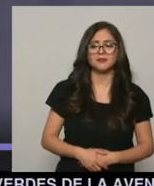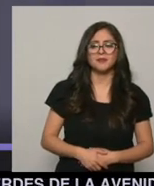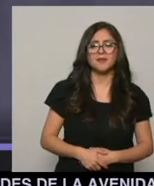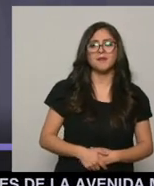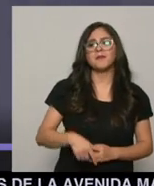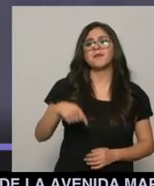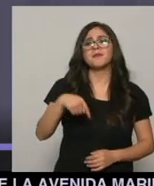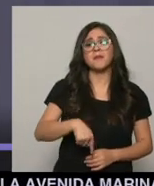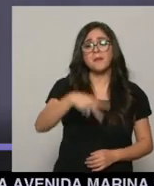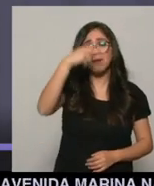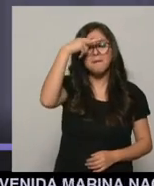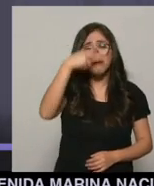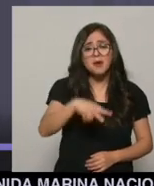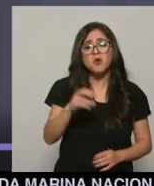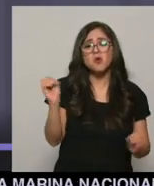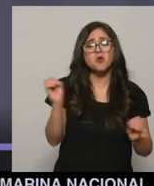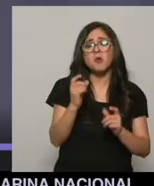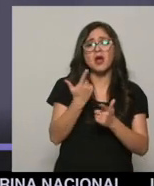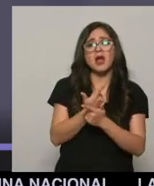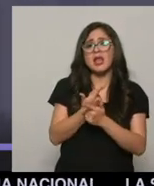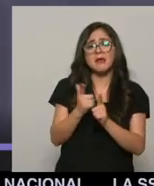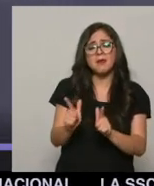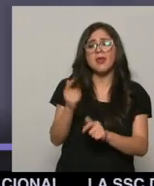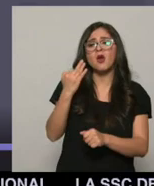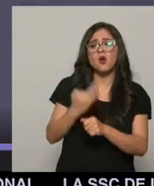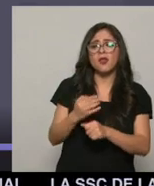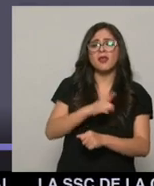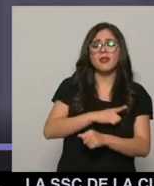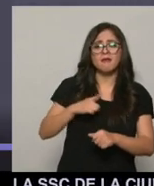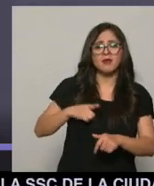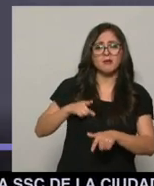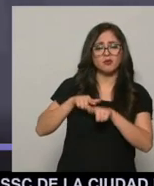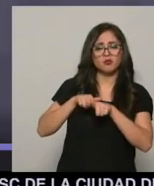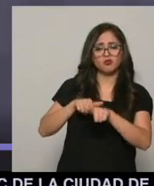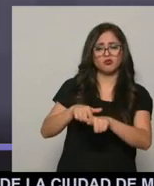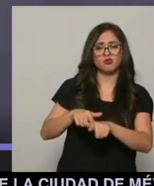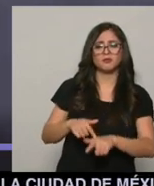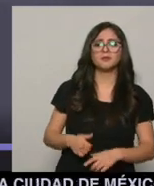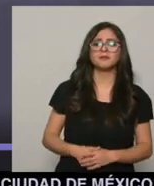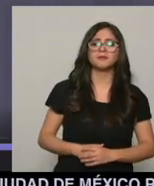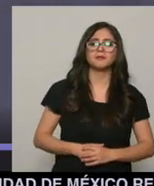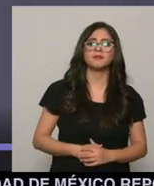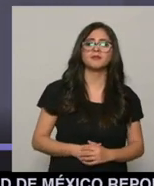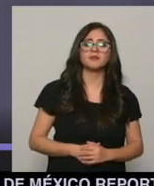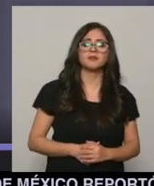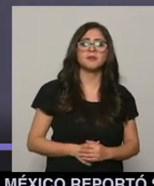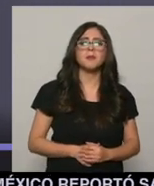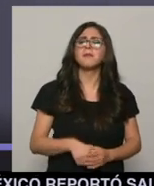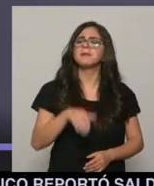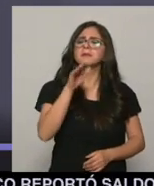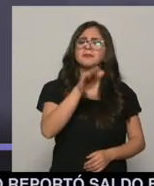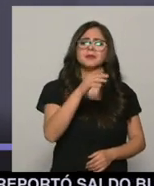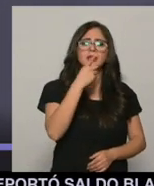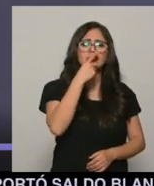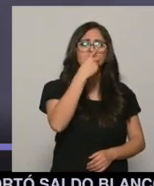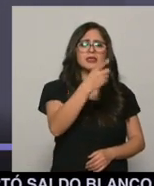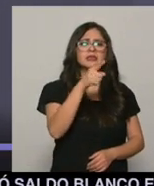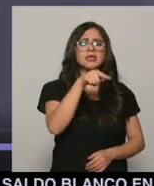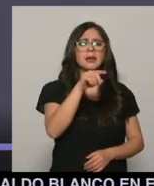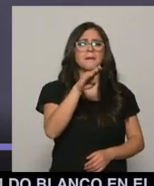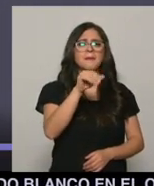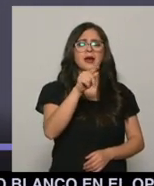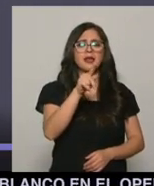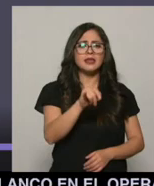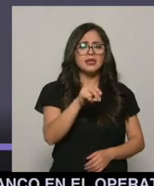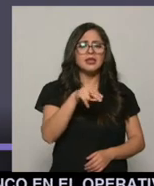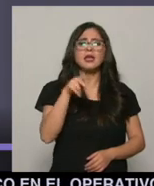un país de libertades. Es un país debemos Ahora, continuar. Brevemente, por alusión personal, dice que estás buscando la reelección, Martín.